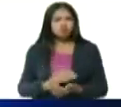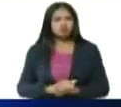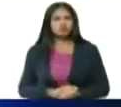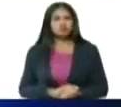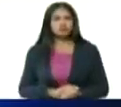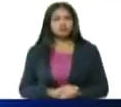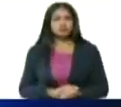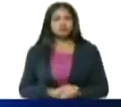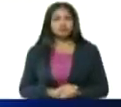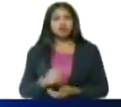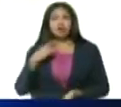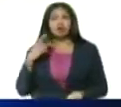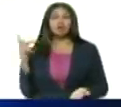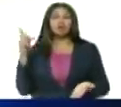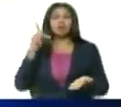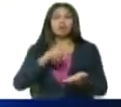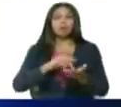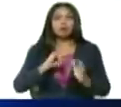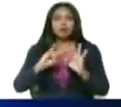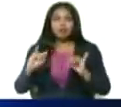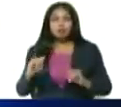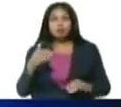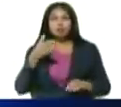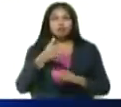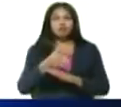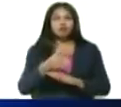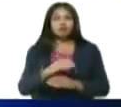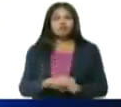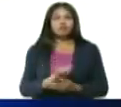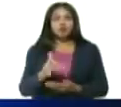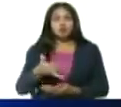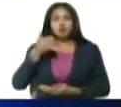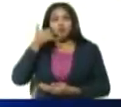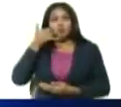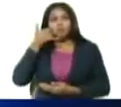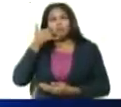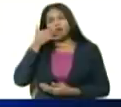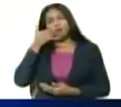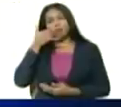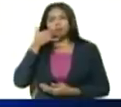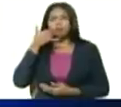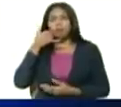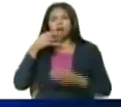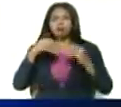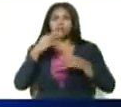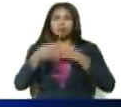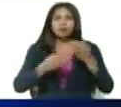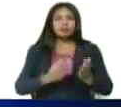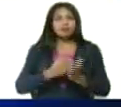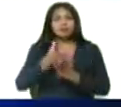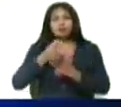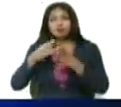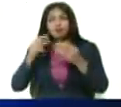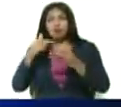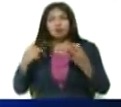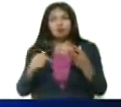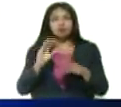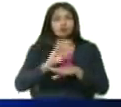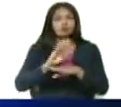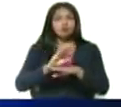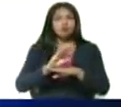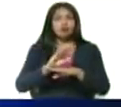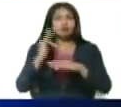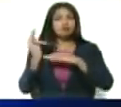Pietri, personalmente ya he estado hablando con él por teléfono. Él personalmente dirigiendo todas las operaciones de protección